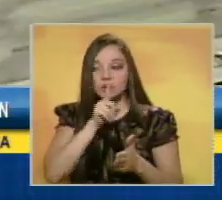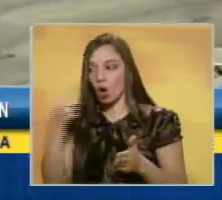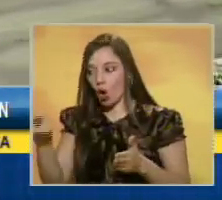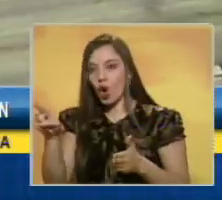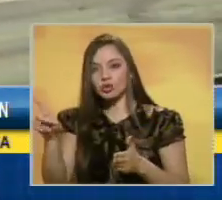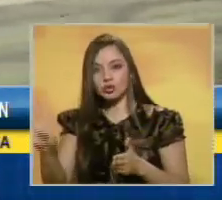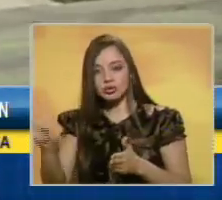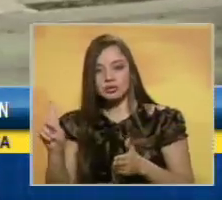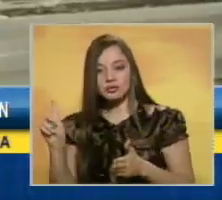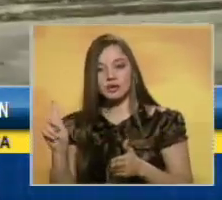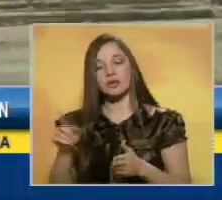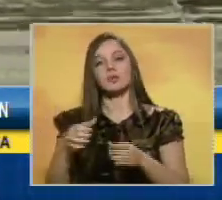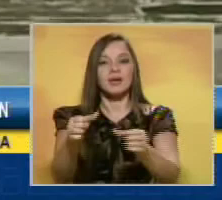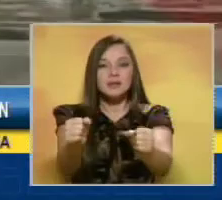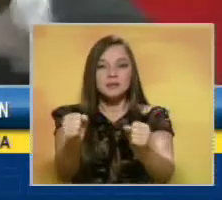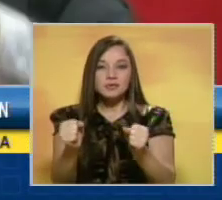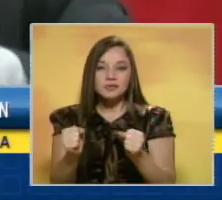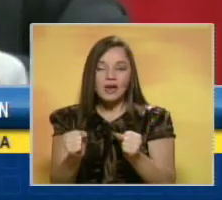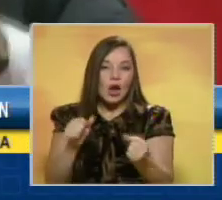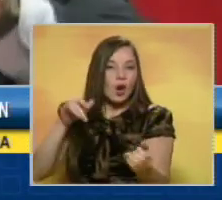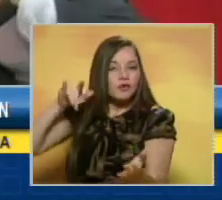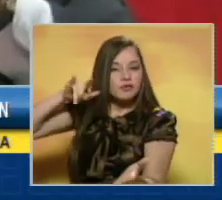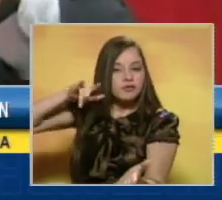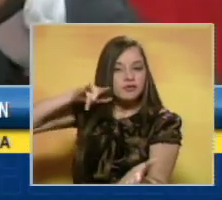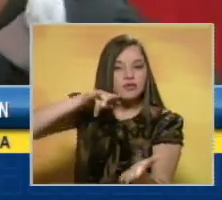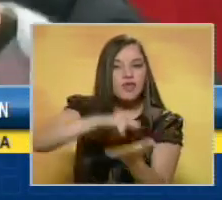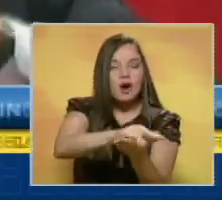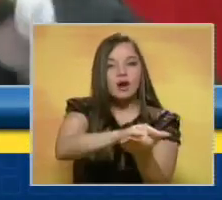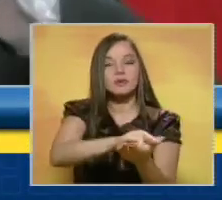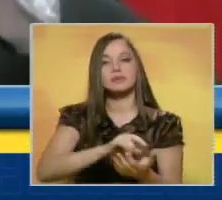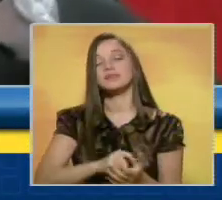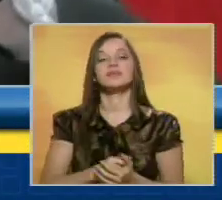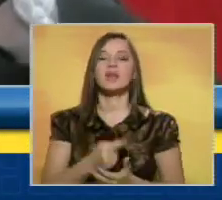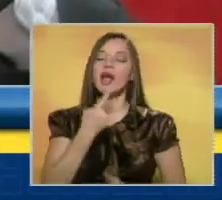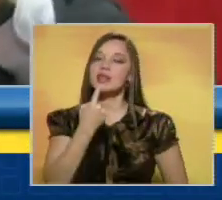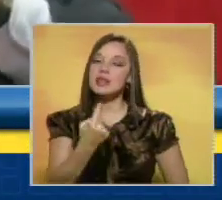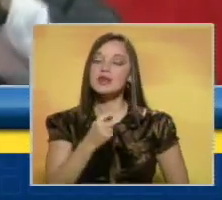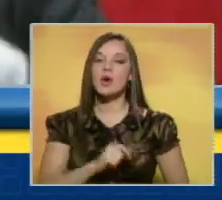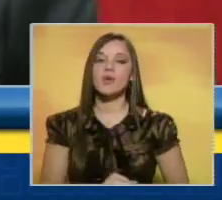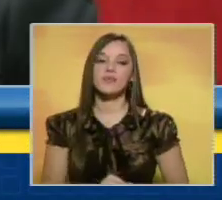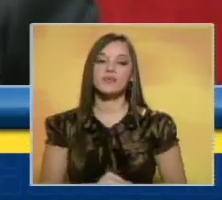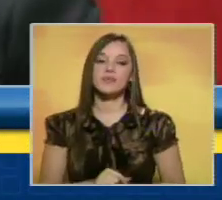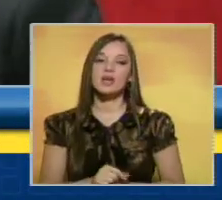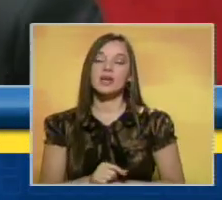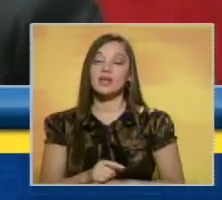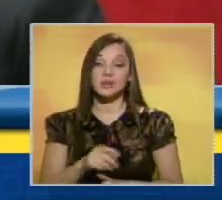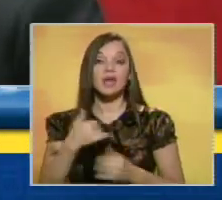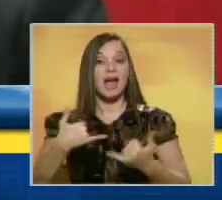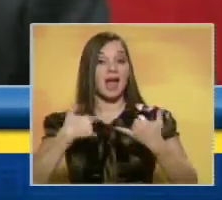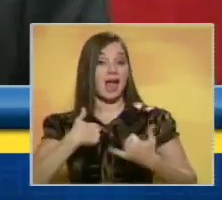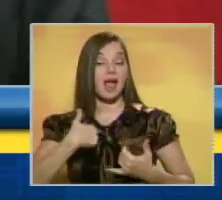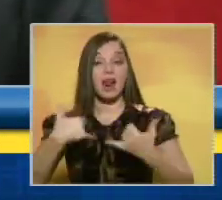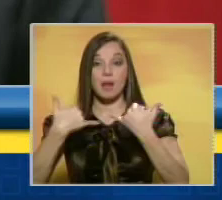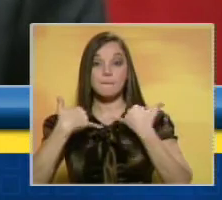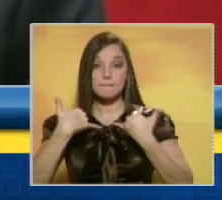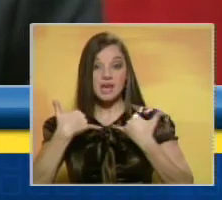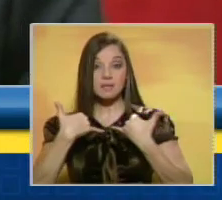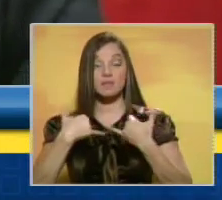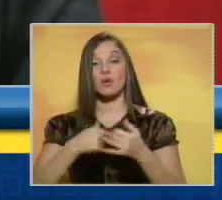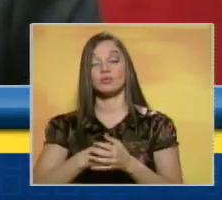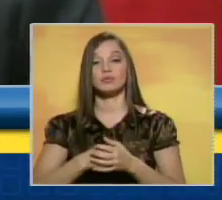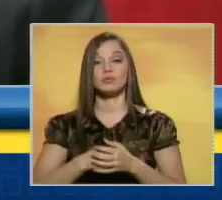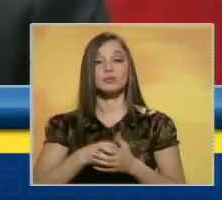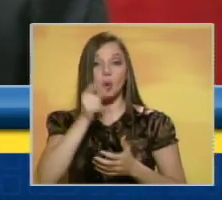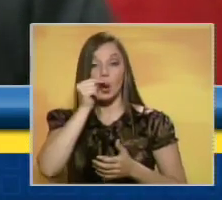el descenso del avión. Solamente les puedo decir que intencionalmente